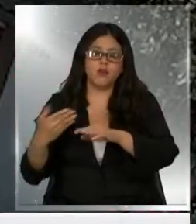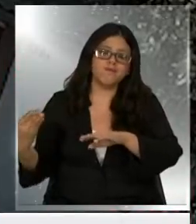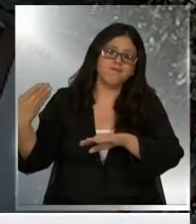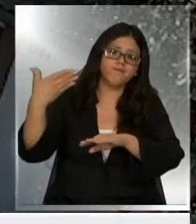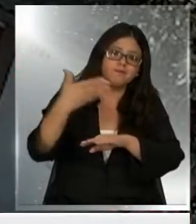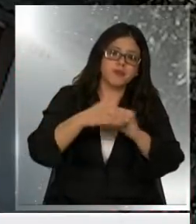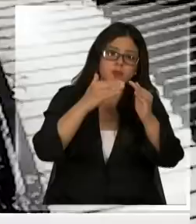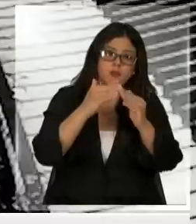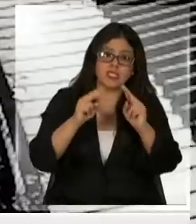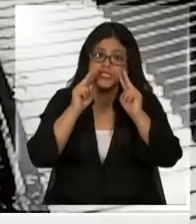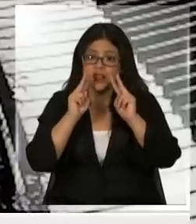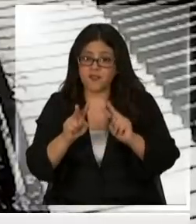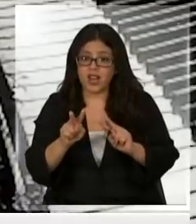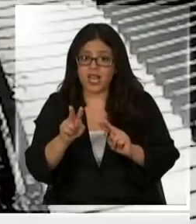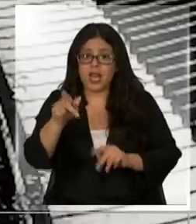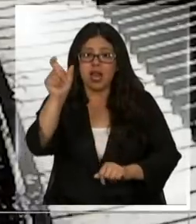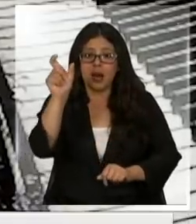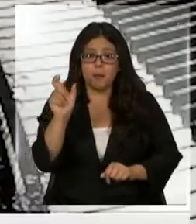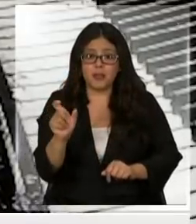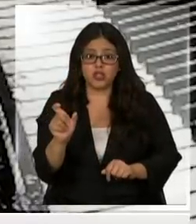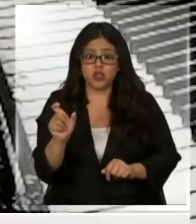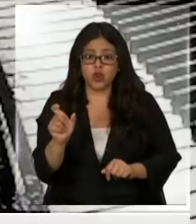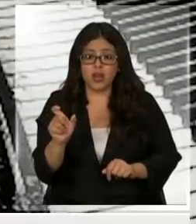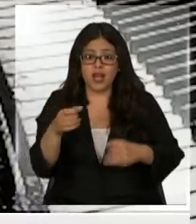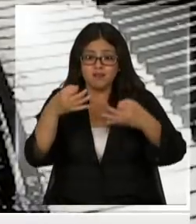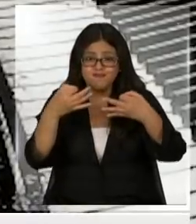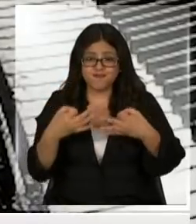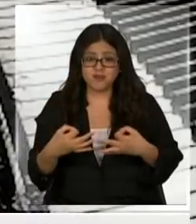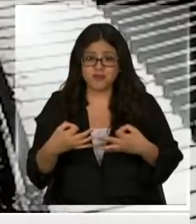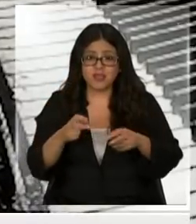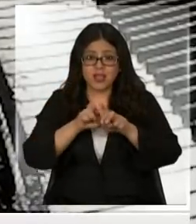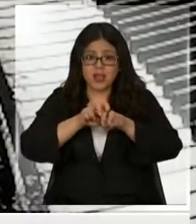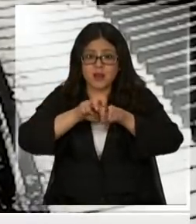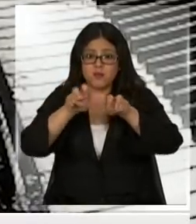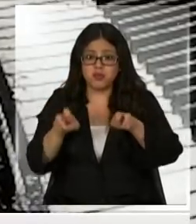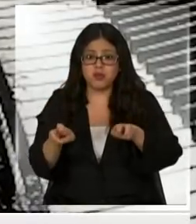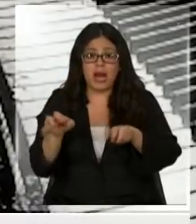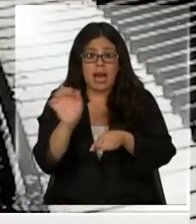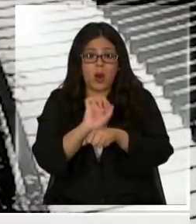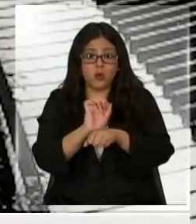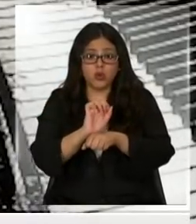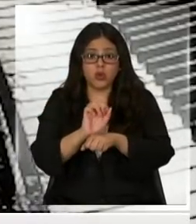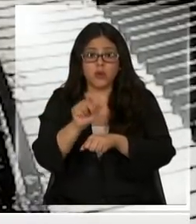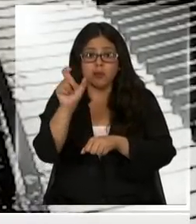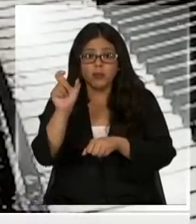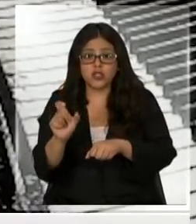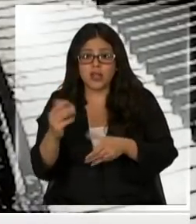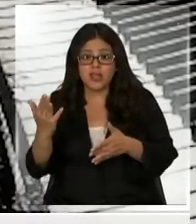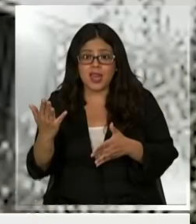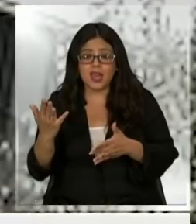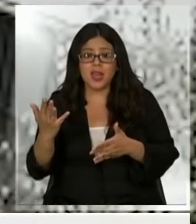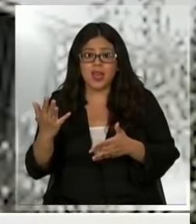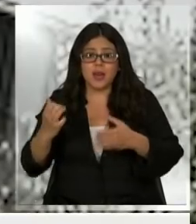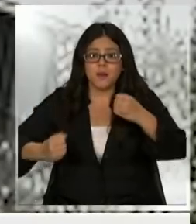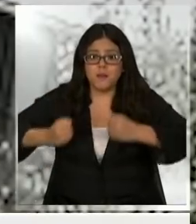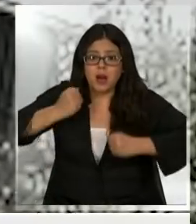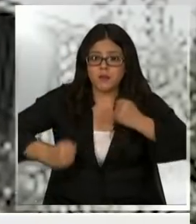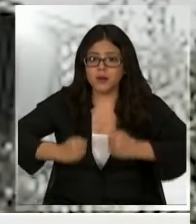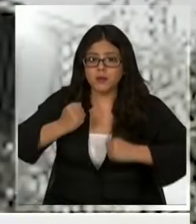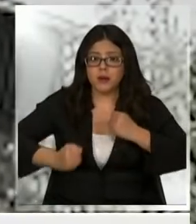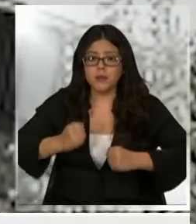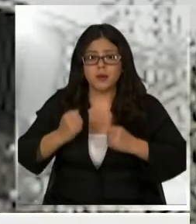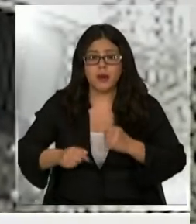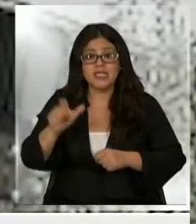En esta cámara se observa cómo en el preciso instante que bajan de su vehículo aparece en escena un sujeto corriendo,